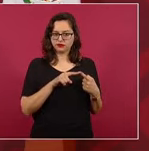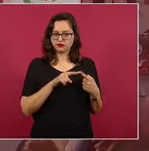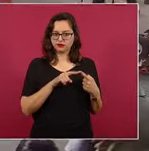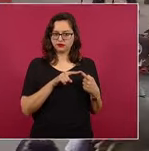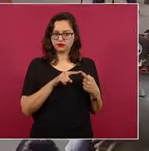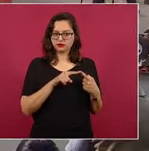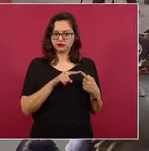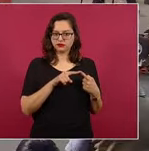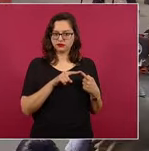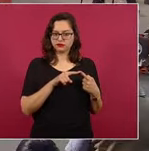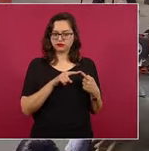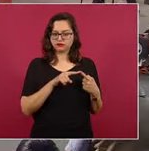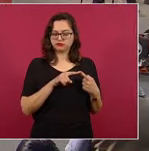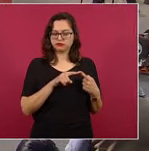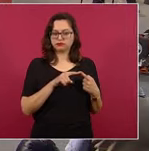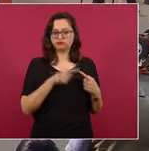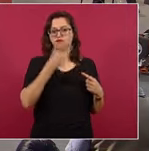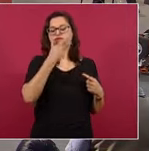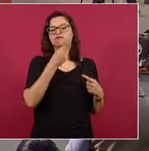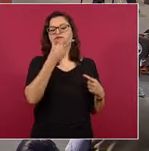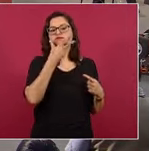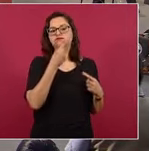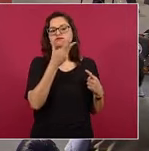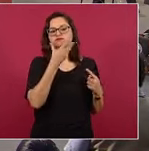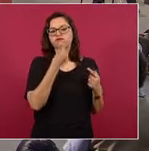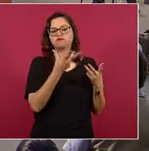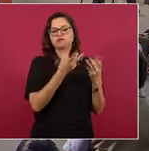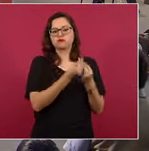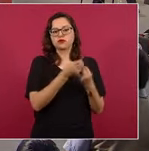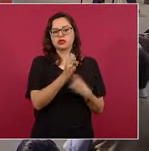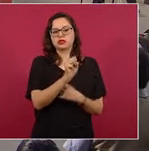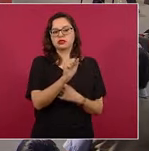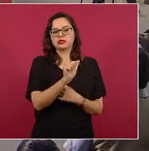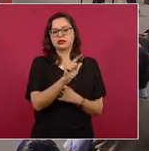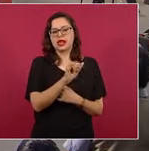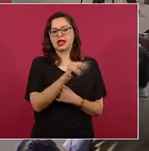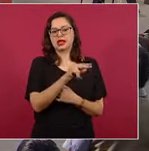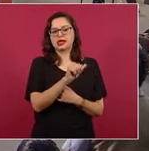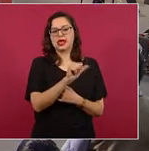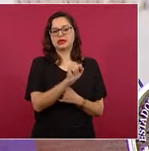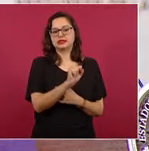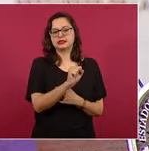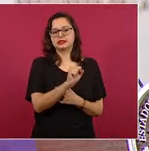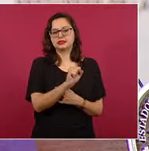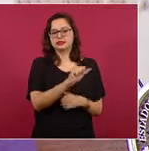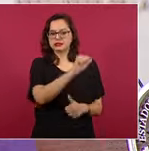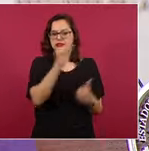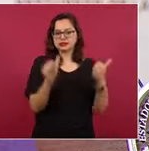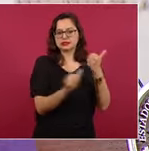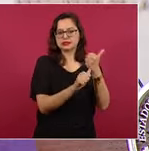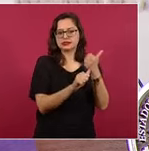el asesor de Salinas, así como Claudio X González,